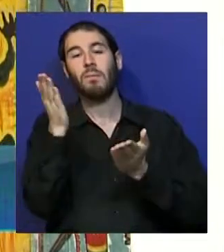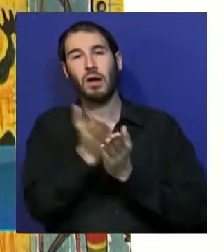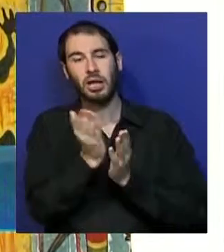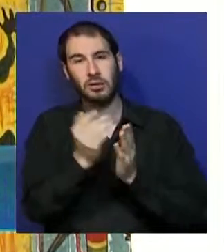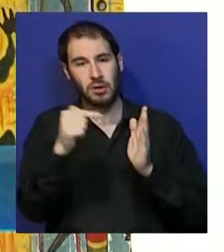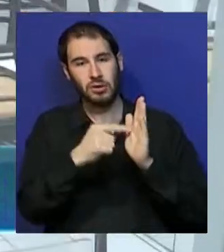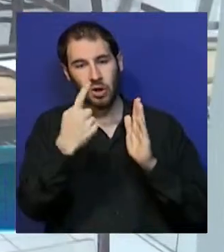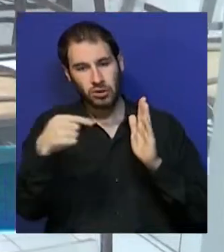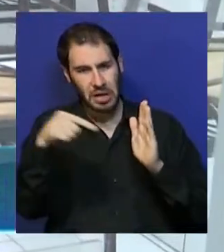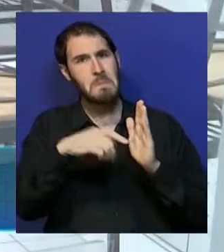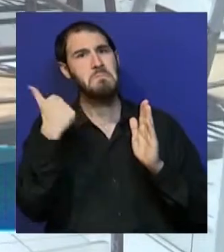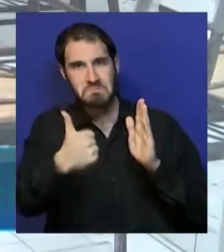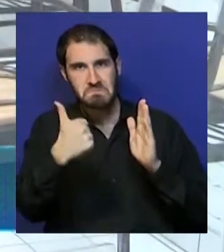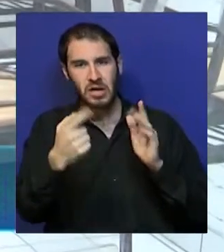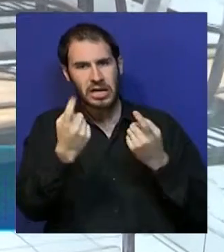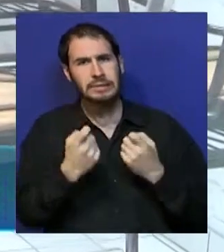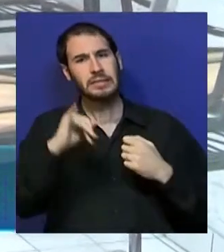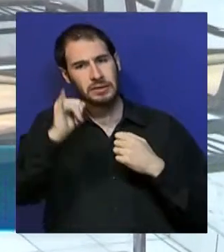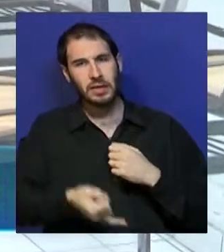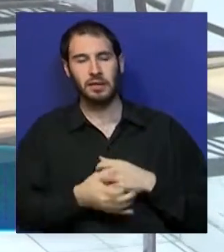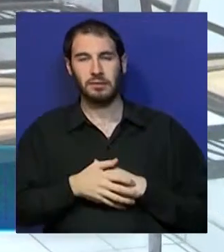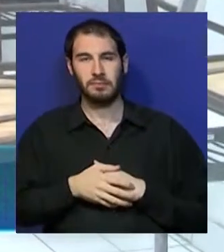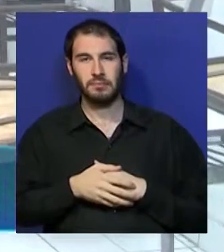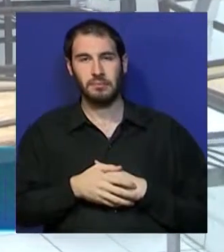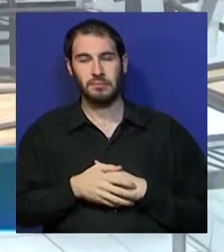que son muy buenas, que son necesarias además.